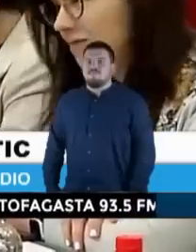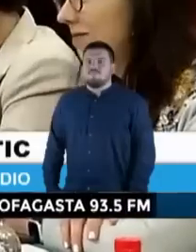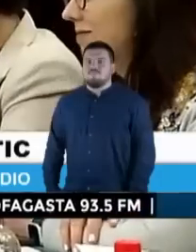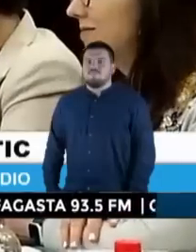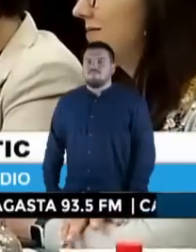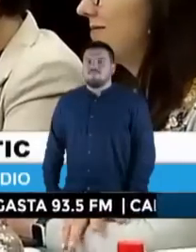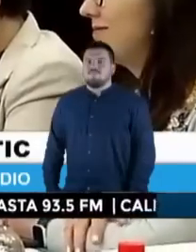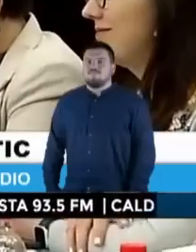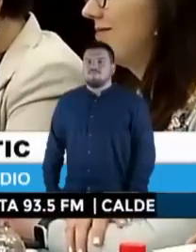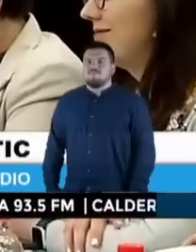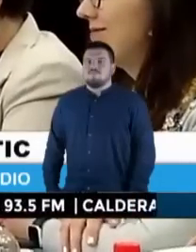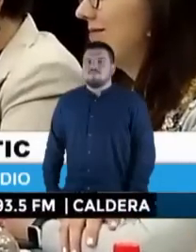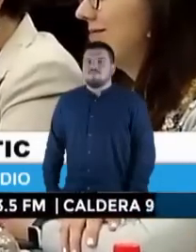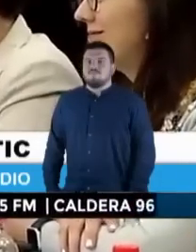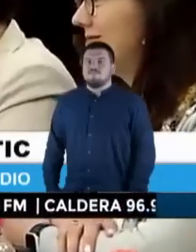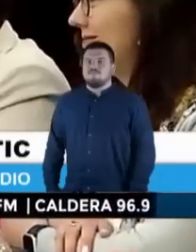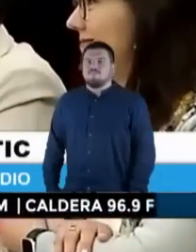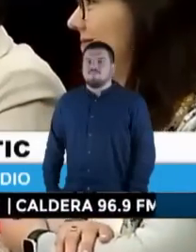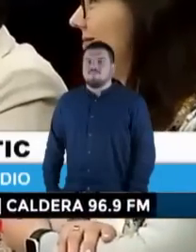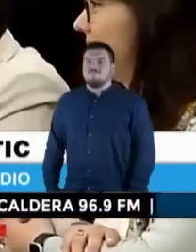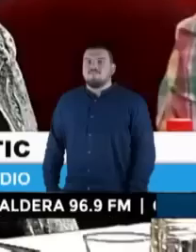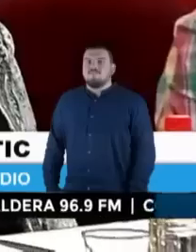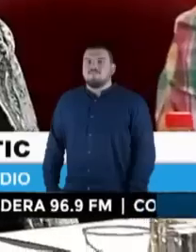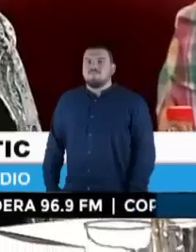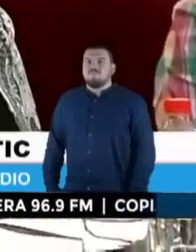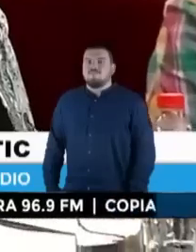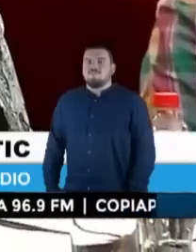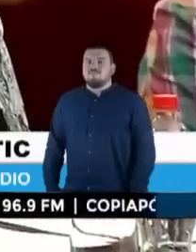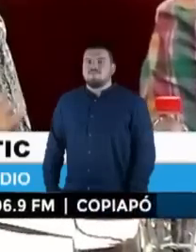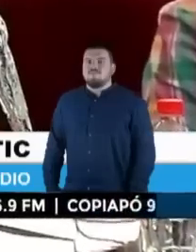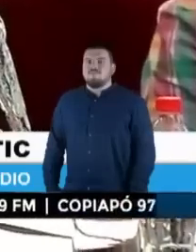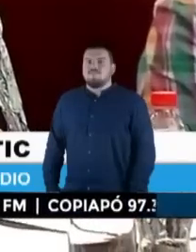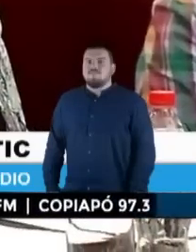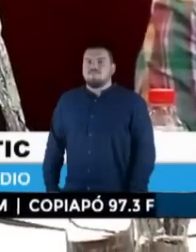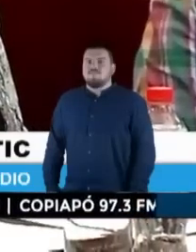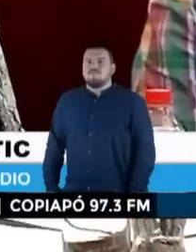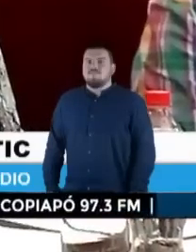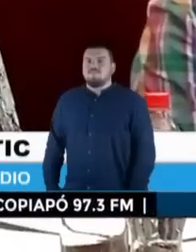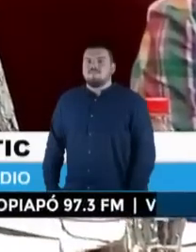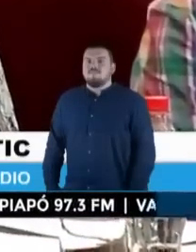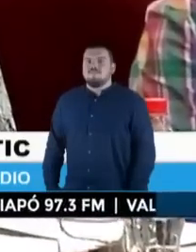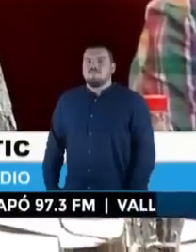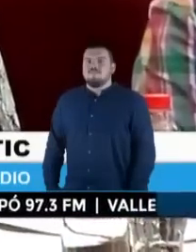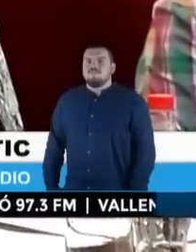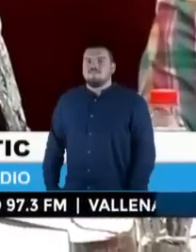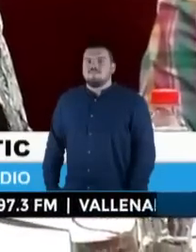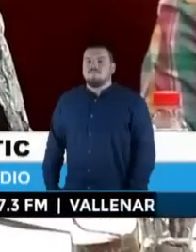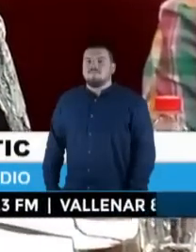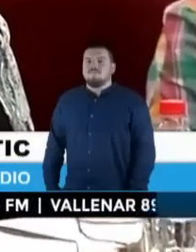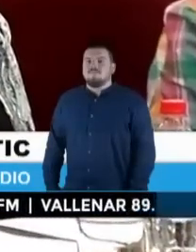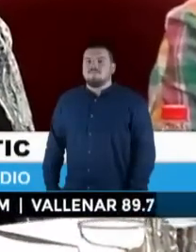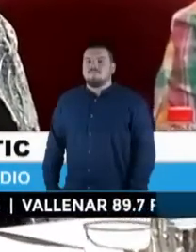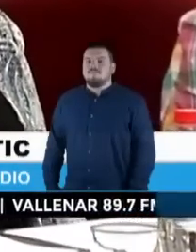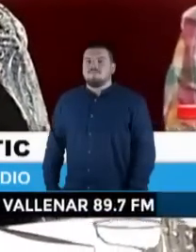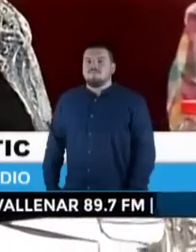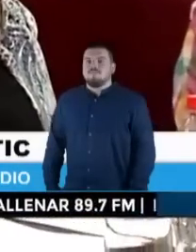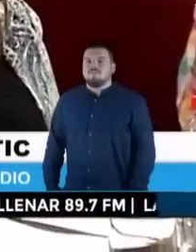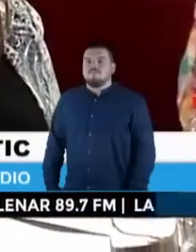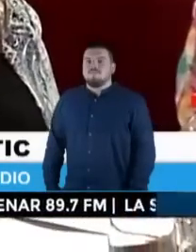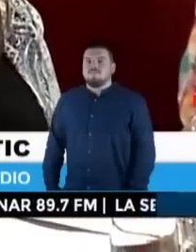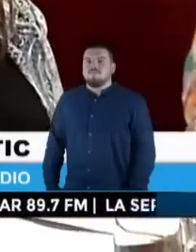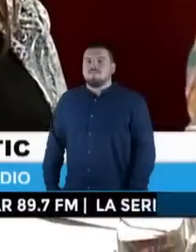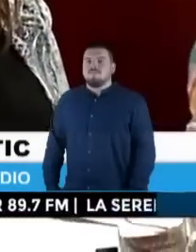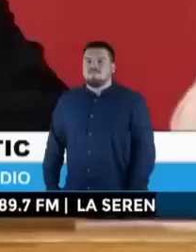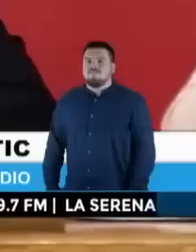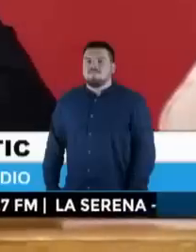en las últimas semanas, podríamos decir, con el tema de la emergencia. Ha subido los créditos de varios de los ministros, pero no sé. El político, eso